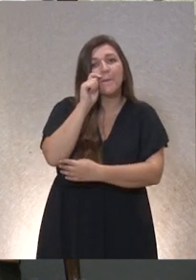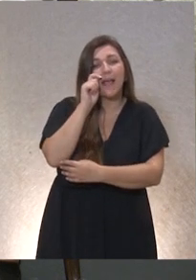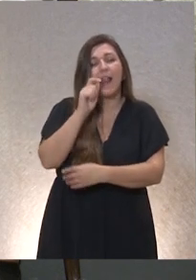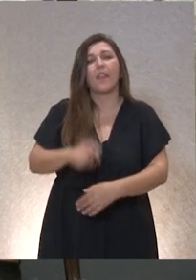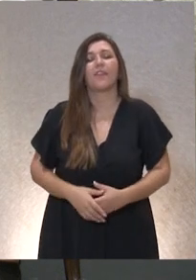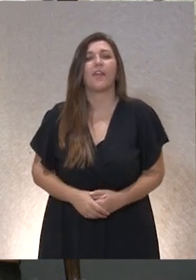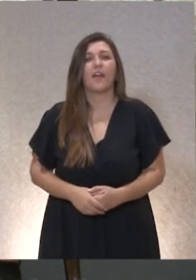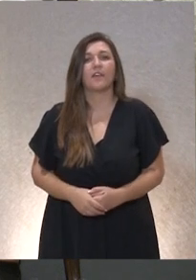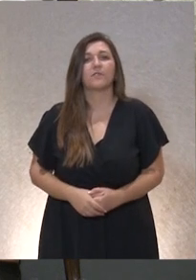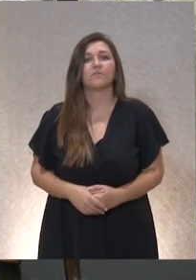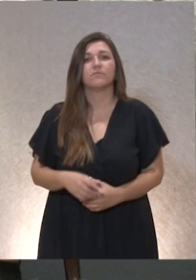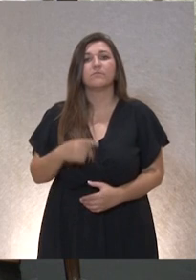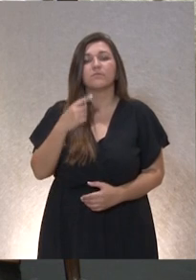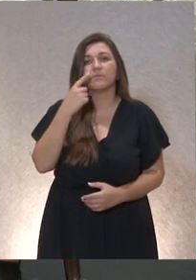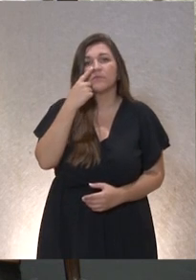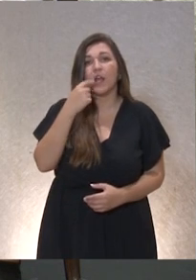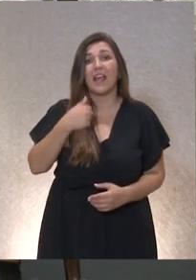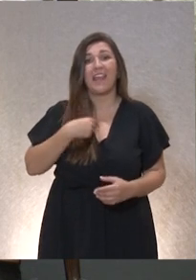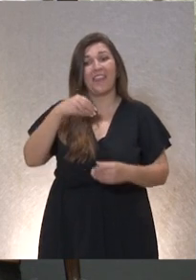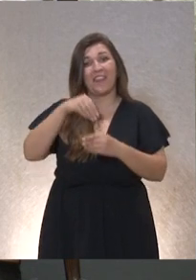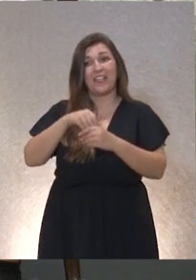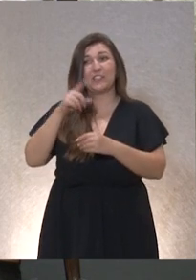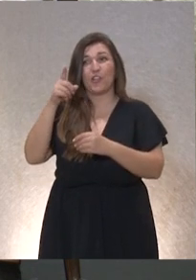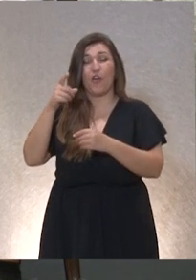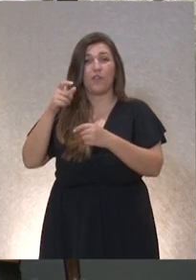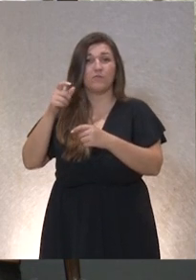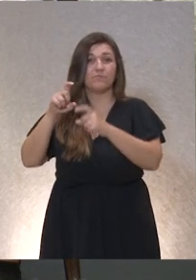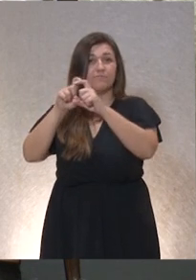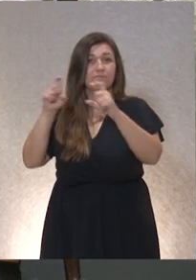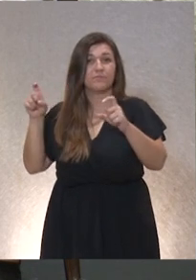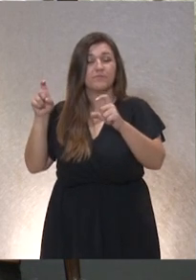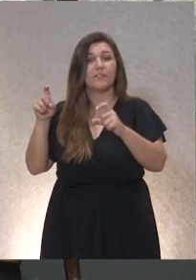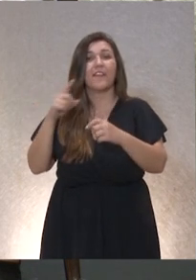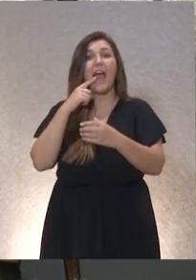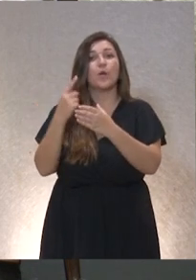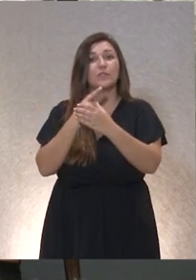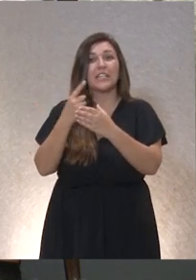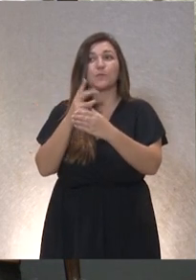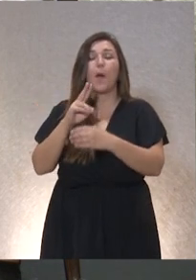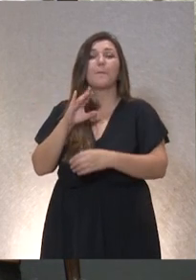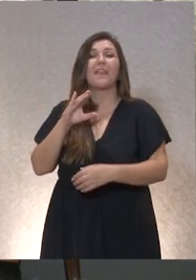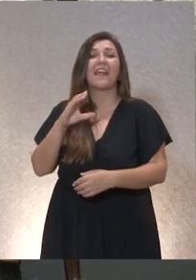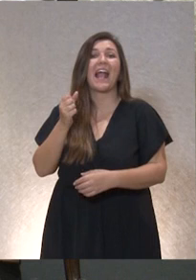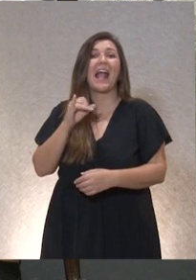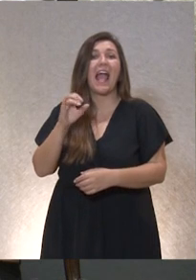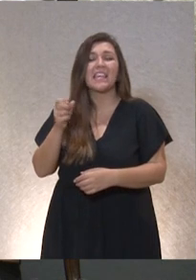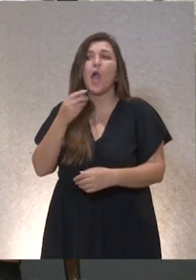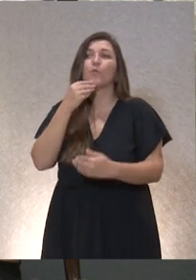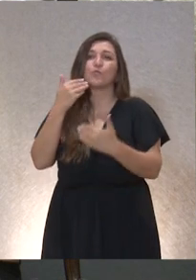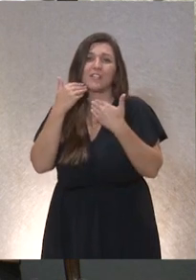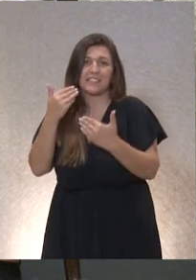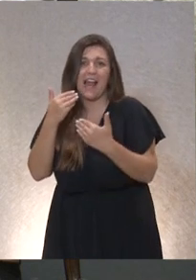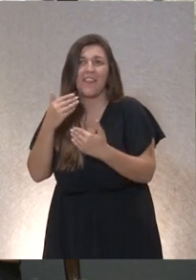en la que apnabi autismo Vizcaya le tengo que dar muchas muchas gracias por asignarme